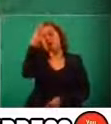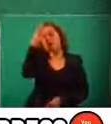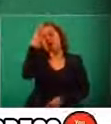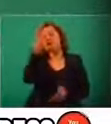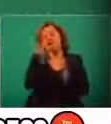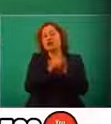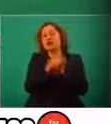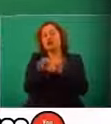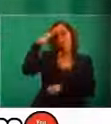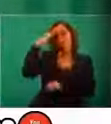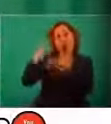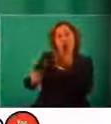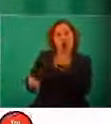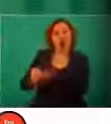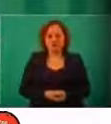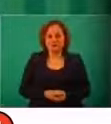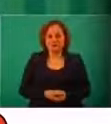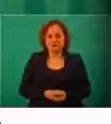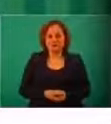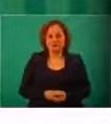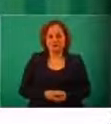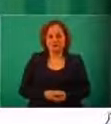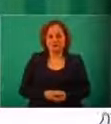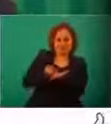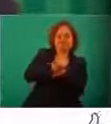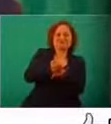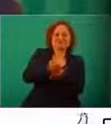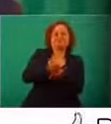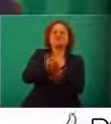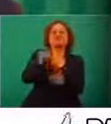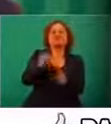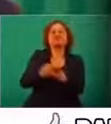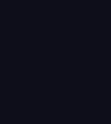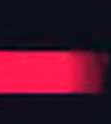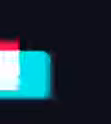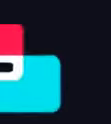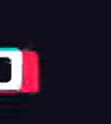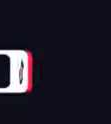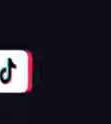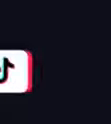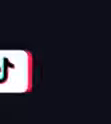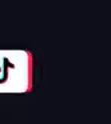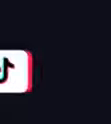dicen, la última instancia. No, la decisión final la tienen los ciudadanos.